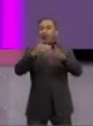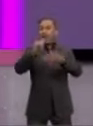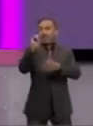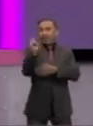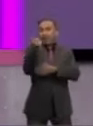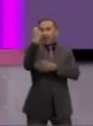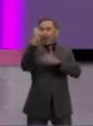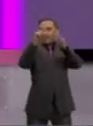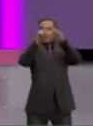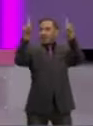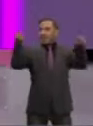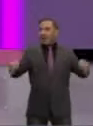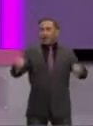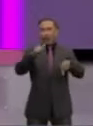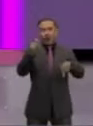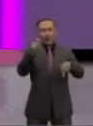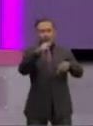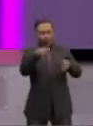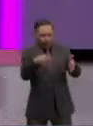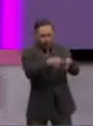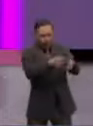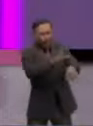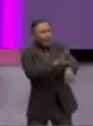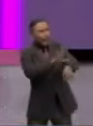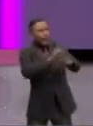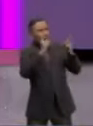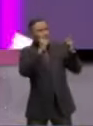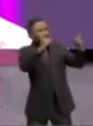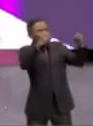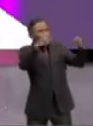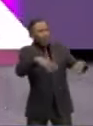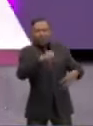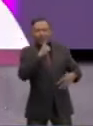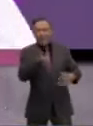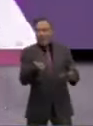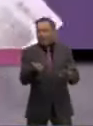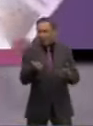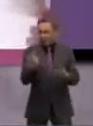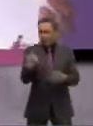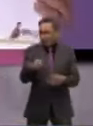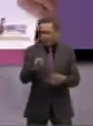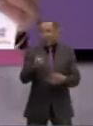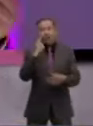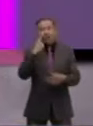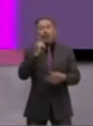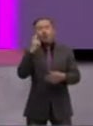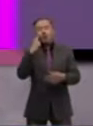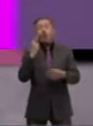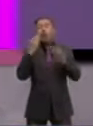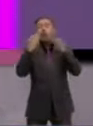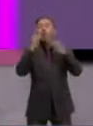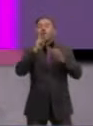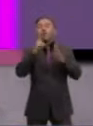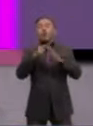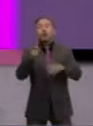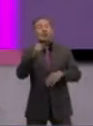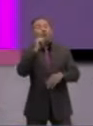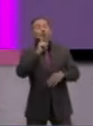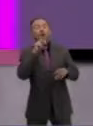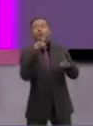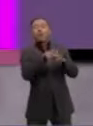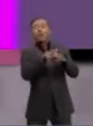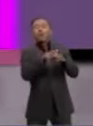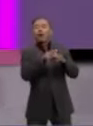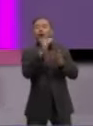siquiera había luz, pero continuó. Dato, mata, relato. Feminicidios también. Arriba. A la baja